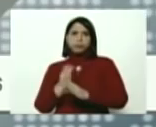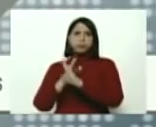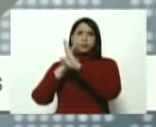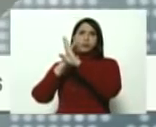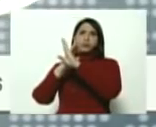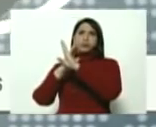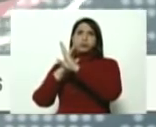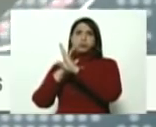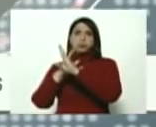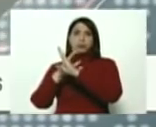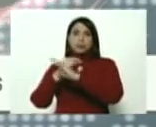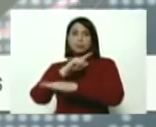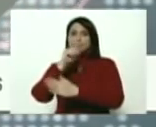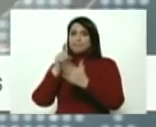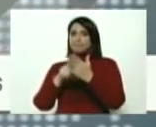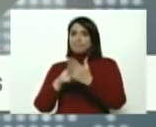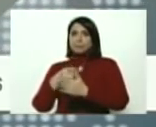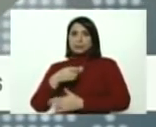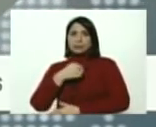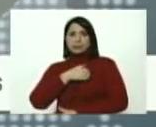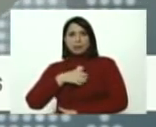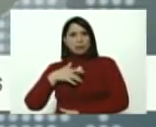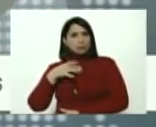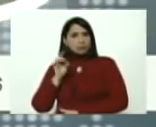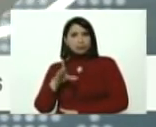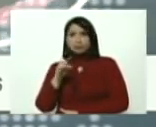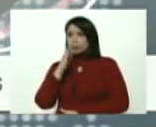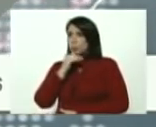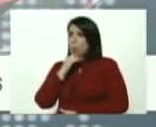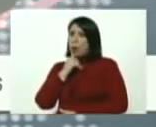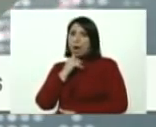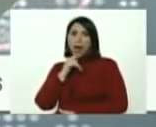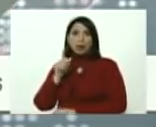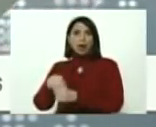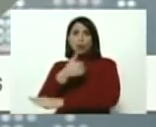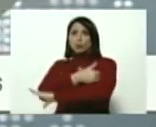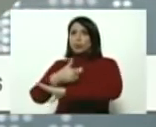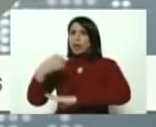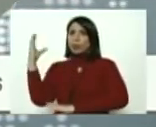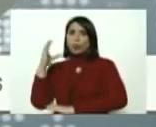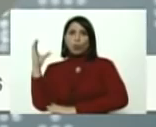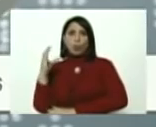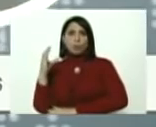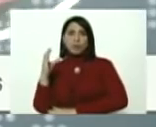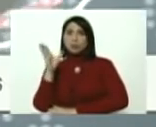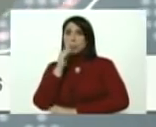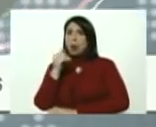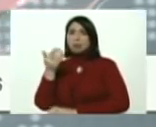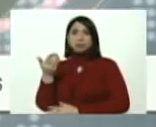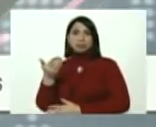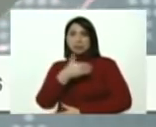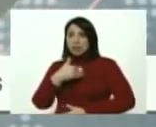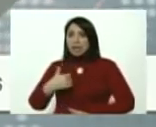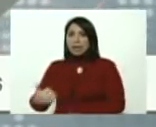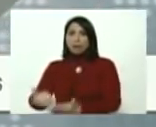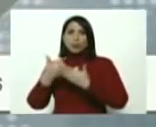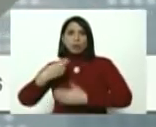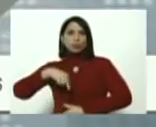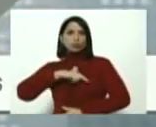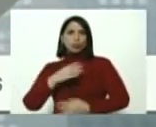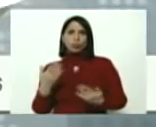una absoluta indolencia por parte de las autoridades sanitarias de Colombia de colaborar y contribuir con nosotros